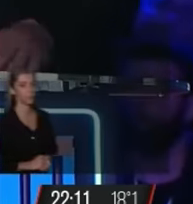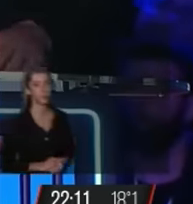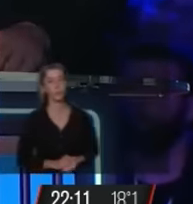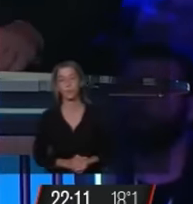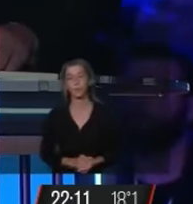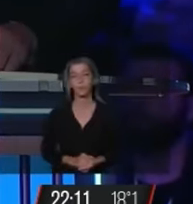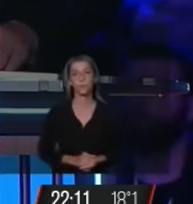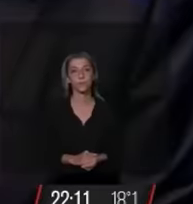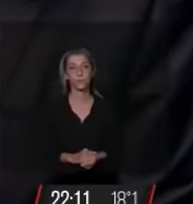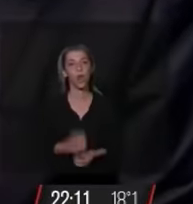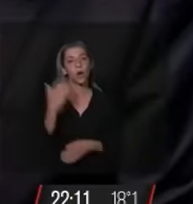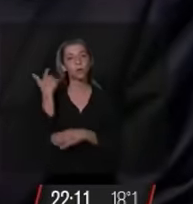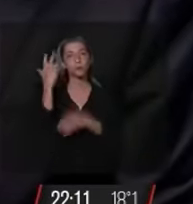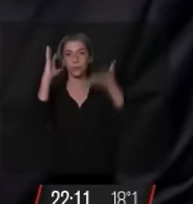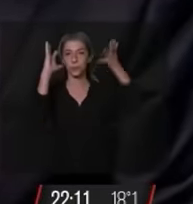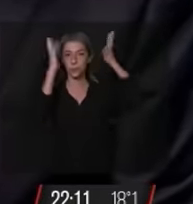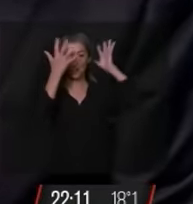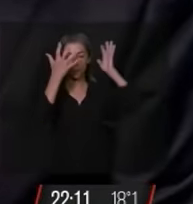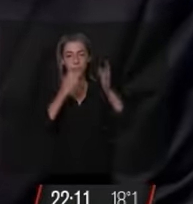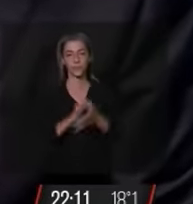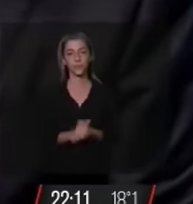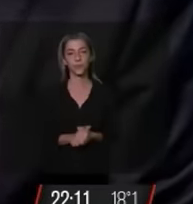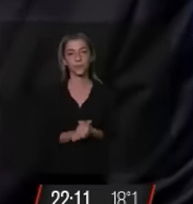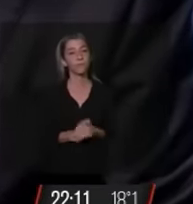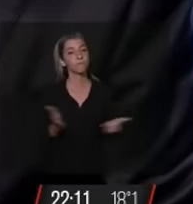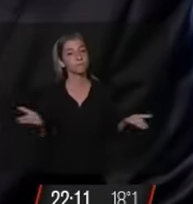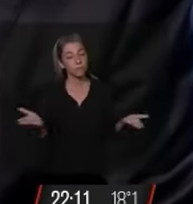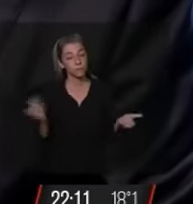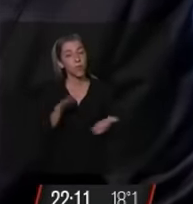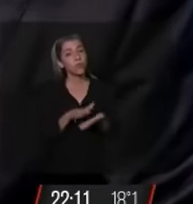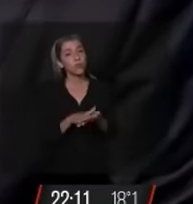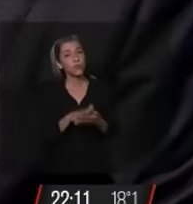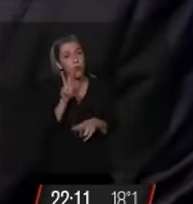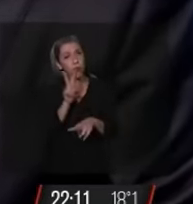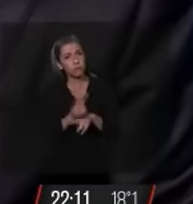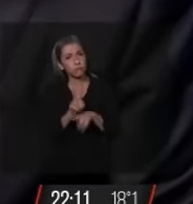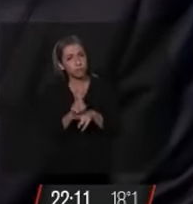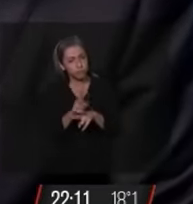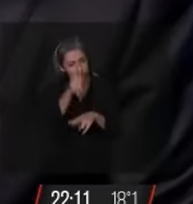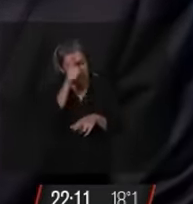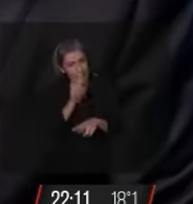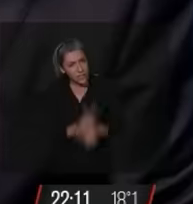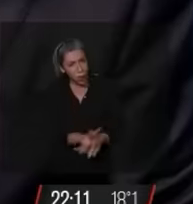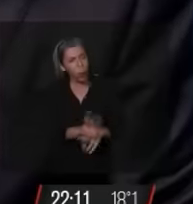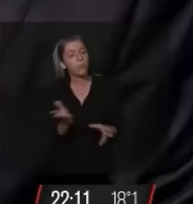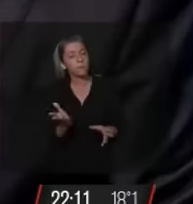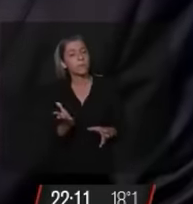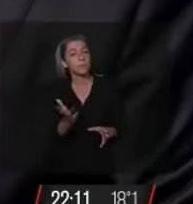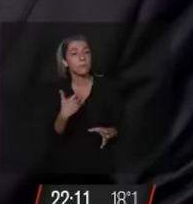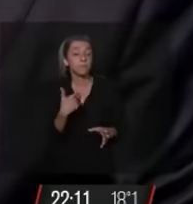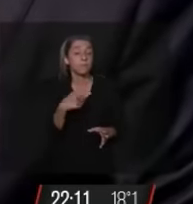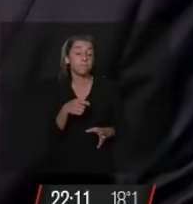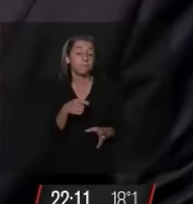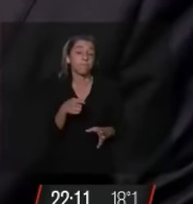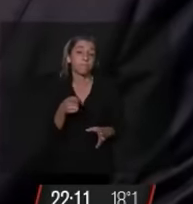Milei. Bueno, en materia de seguridad, salvo que usted esté pensando en un mundo